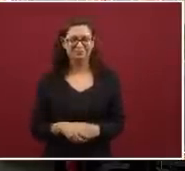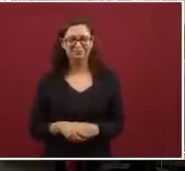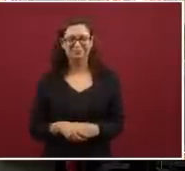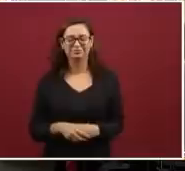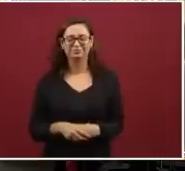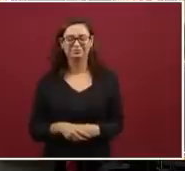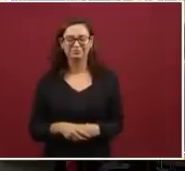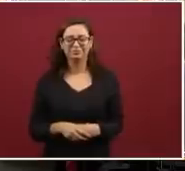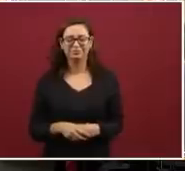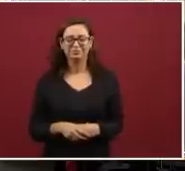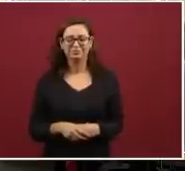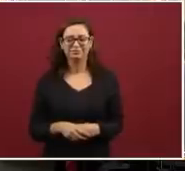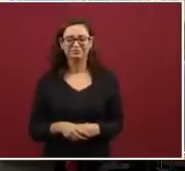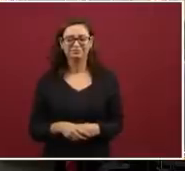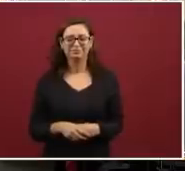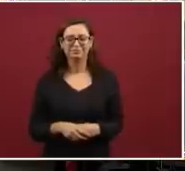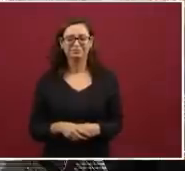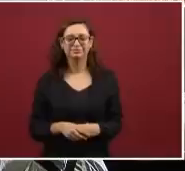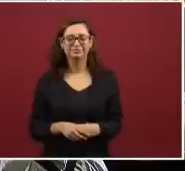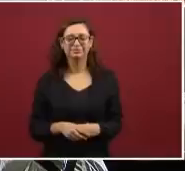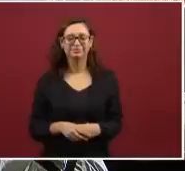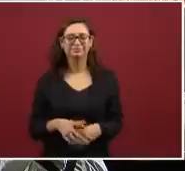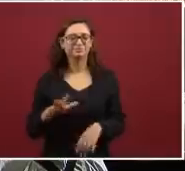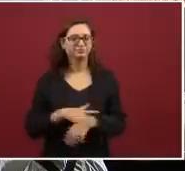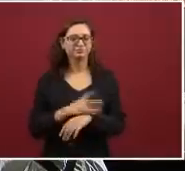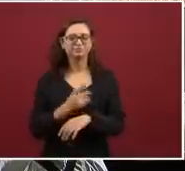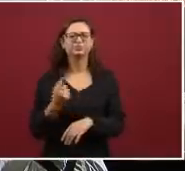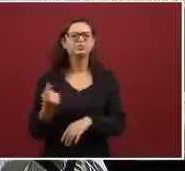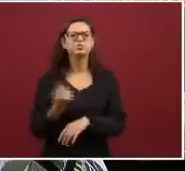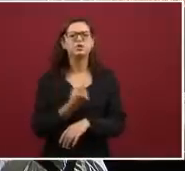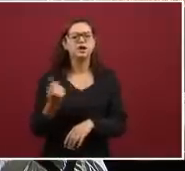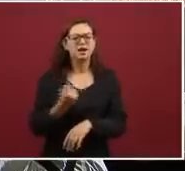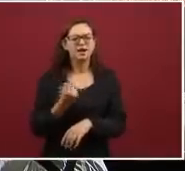porque vamos a seguir